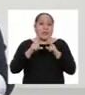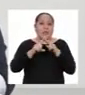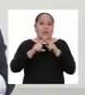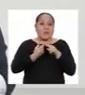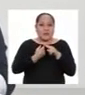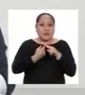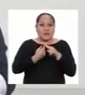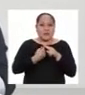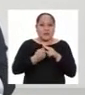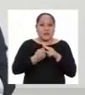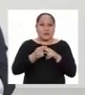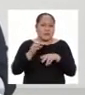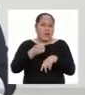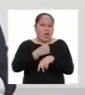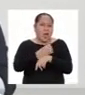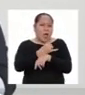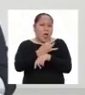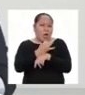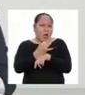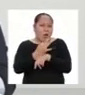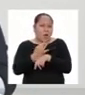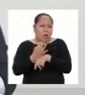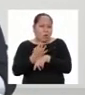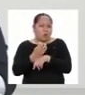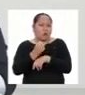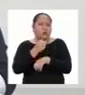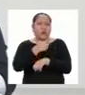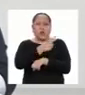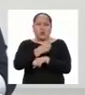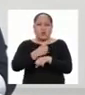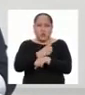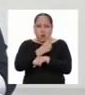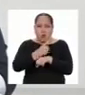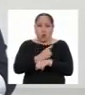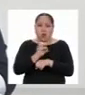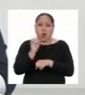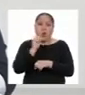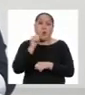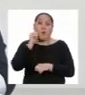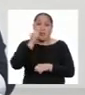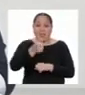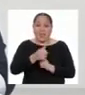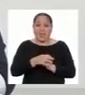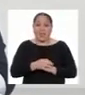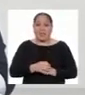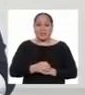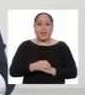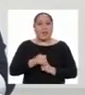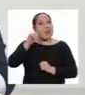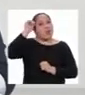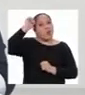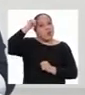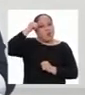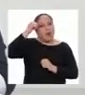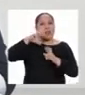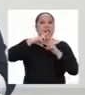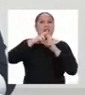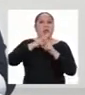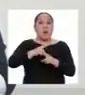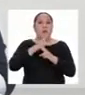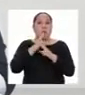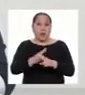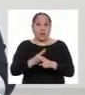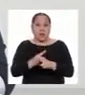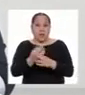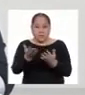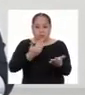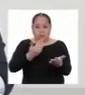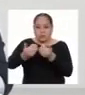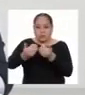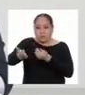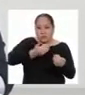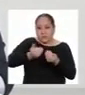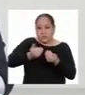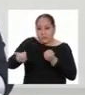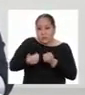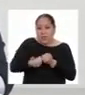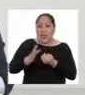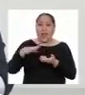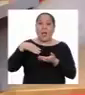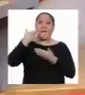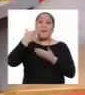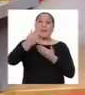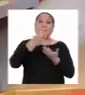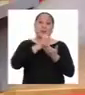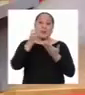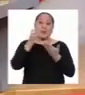dentro de un par de horas y mañana. Recuerda que tus resultados los traerás para procesar en el